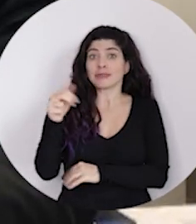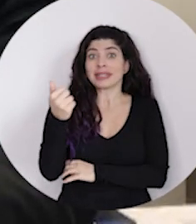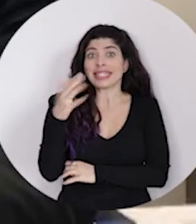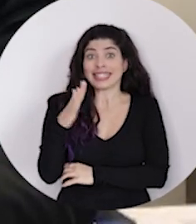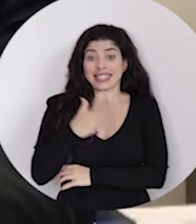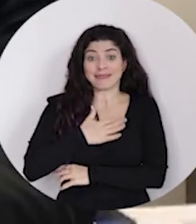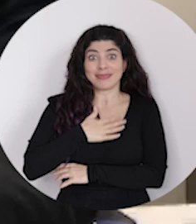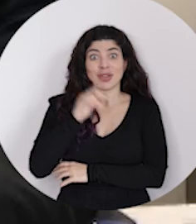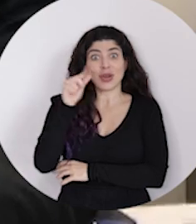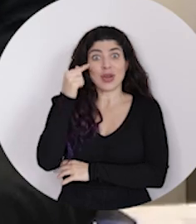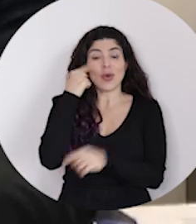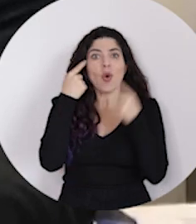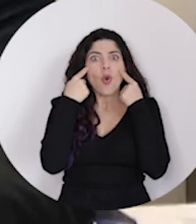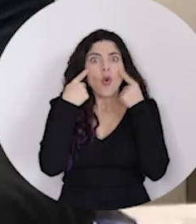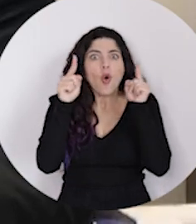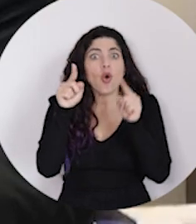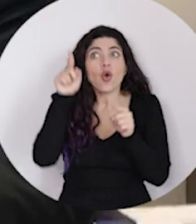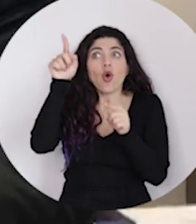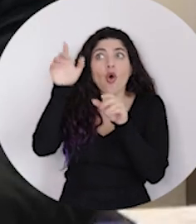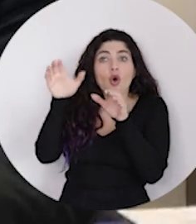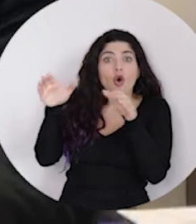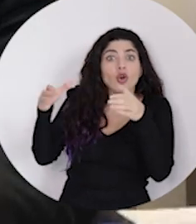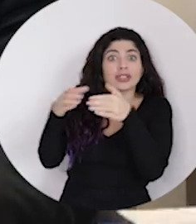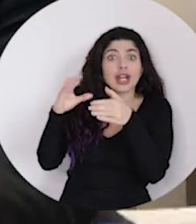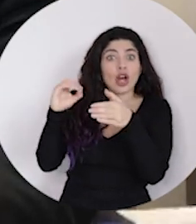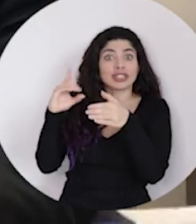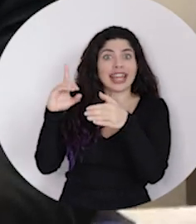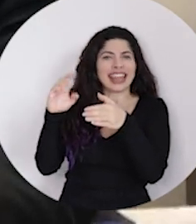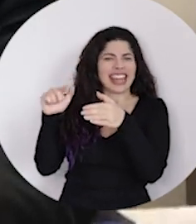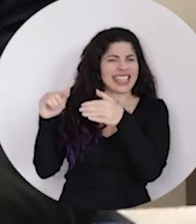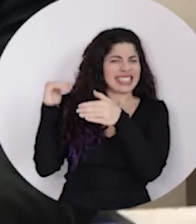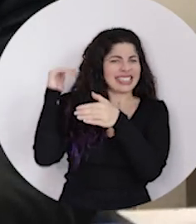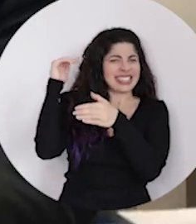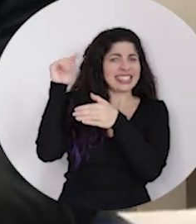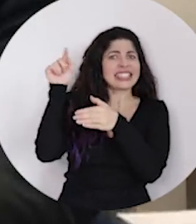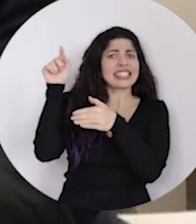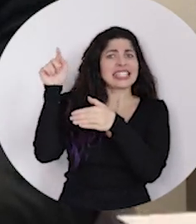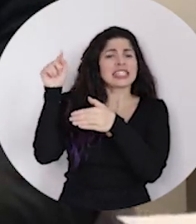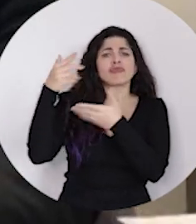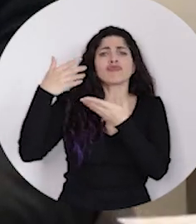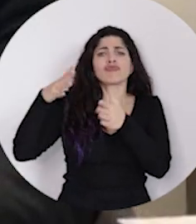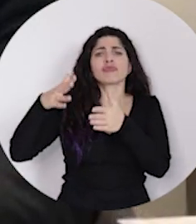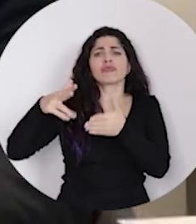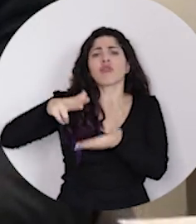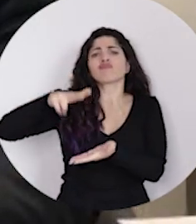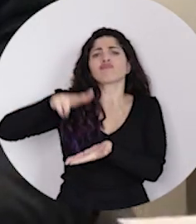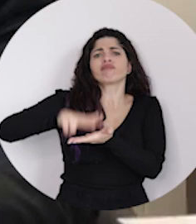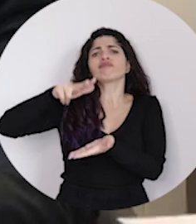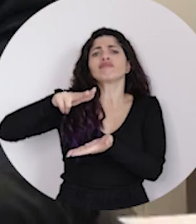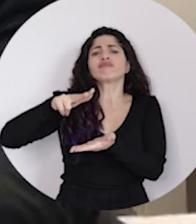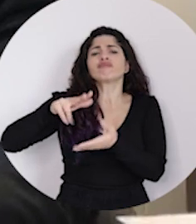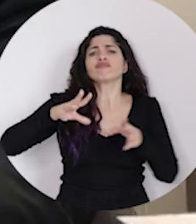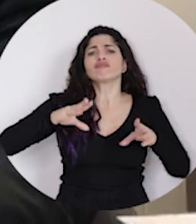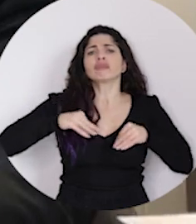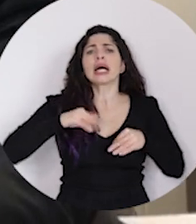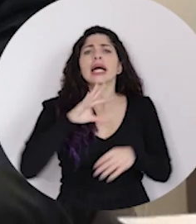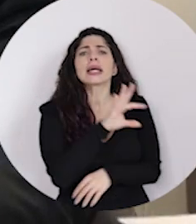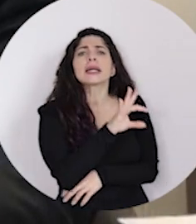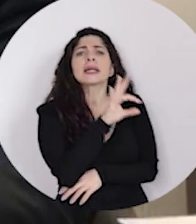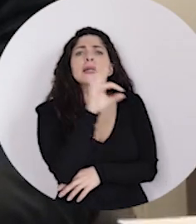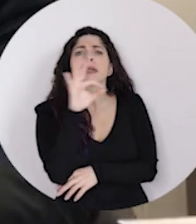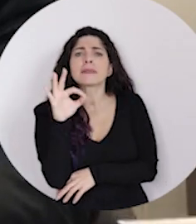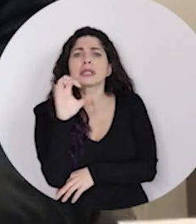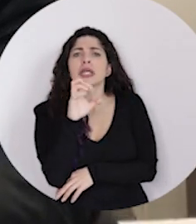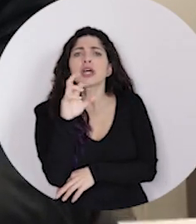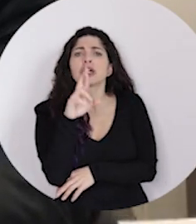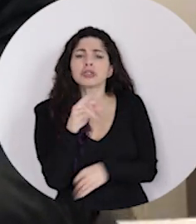de 2015, mi administración logró que el Consejo de la OCDE, su órgano máximo, dejara en firme la decisión de invitar a nuestro